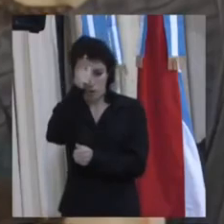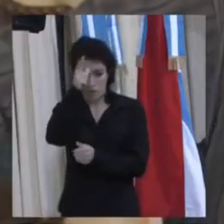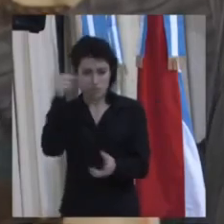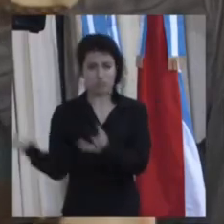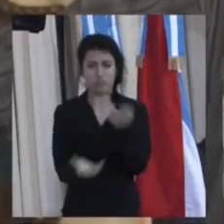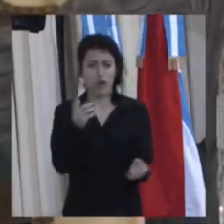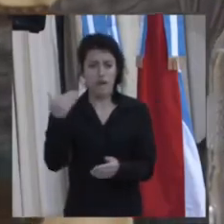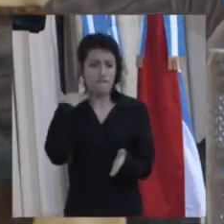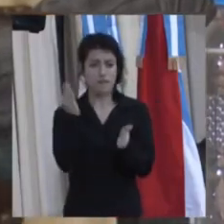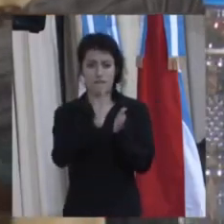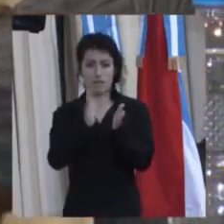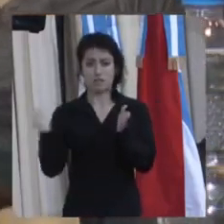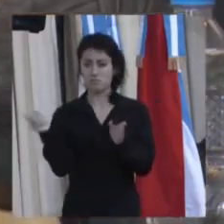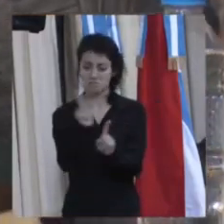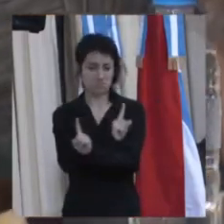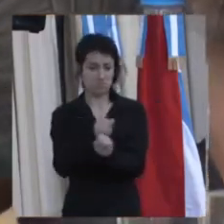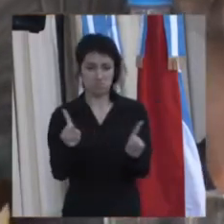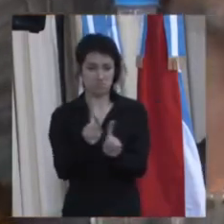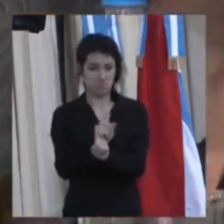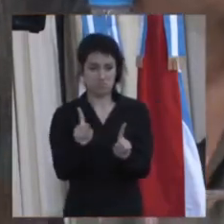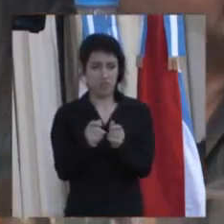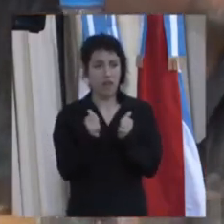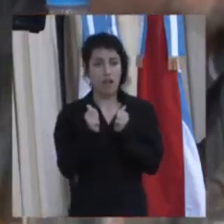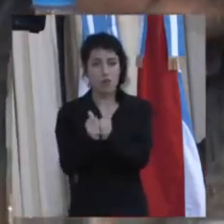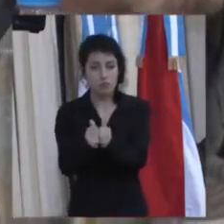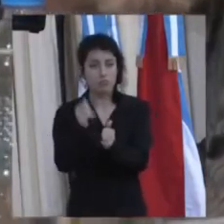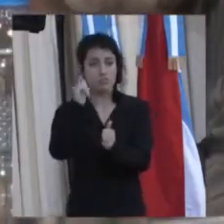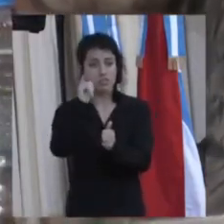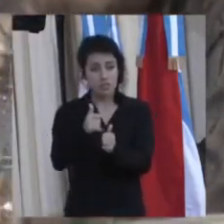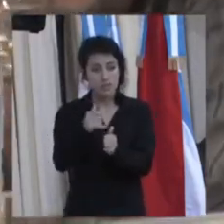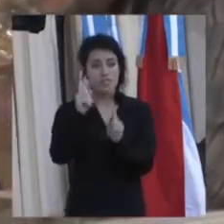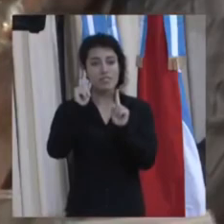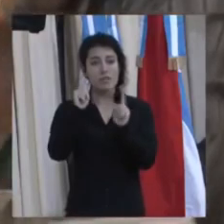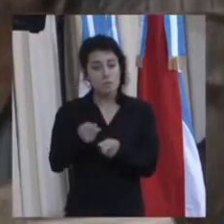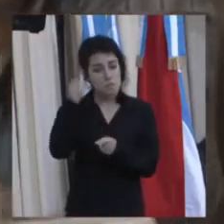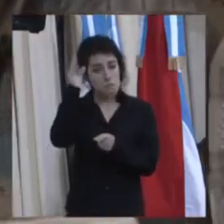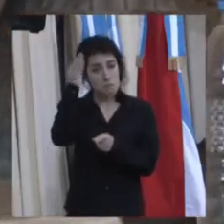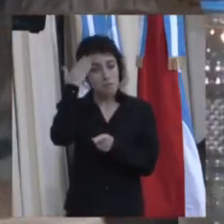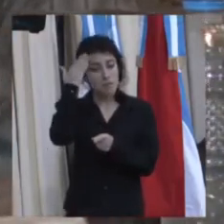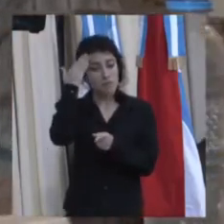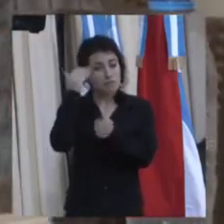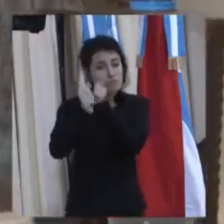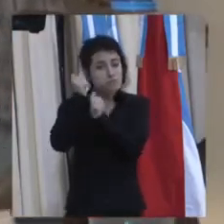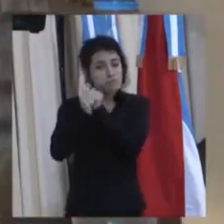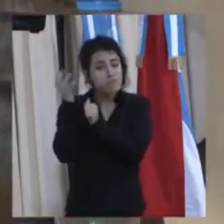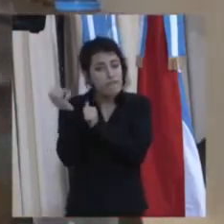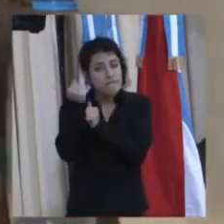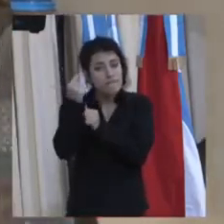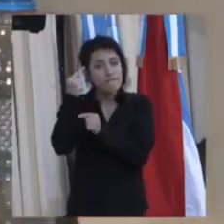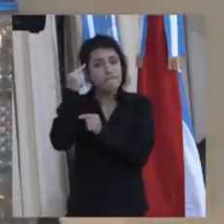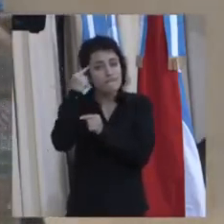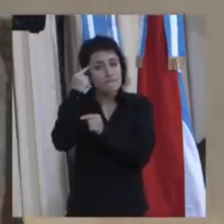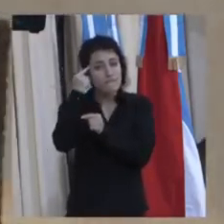incendiar sus bibliotecas, ¿no? Hay una idea de acompañamiento, pero también de memoria histórica, de idea de recordamos qué hicieron